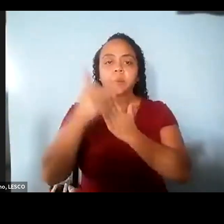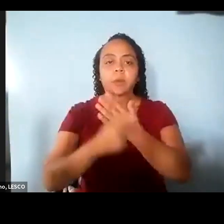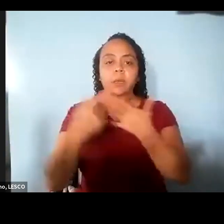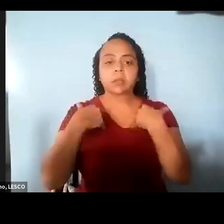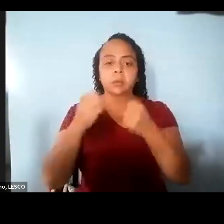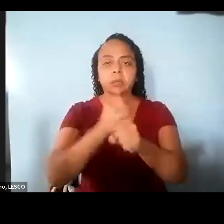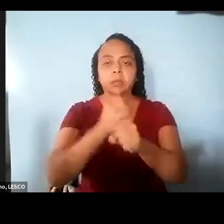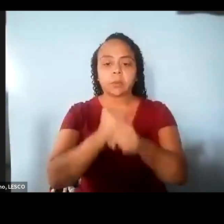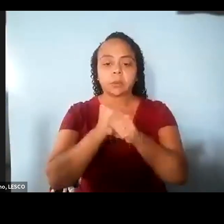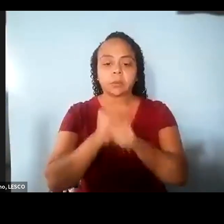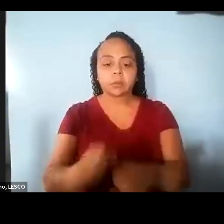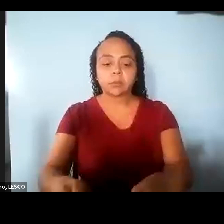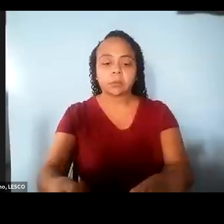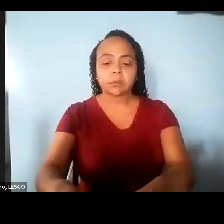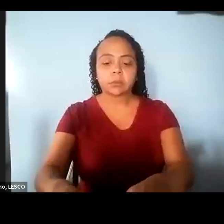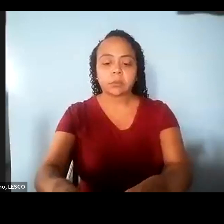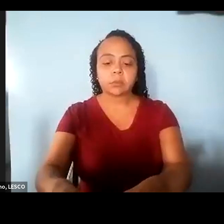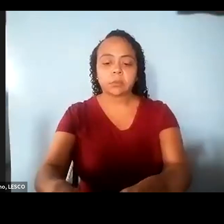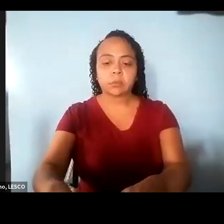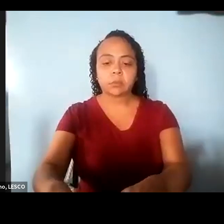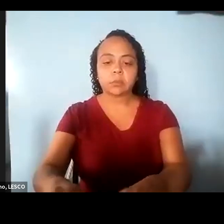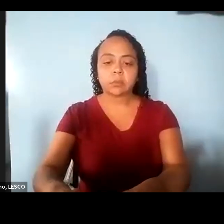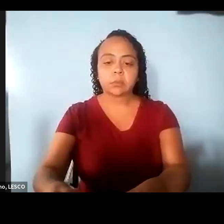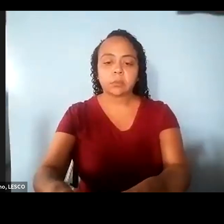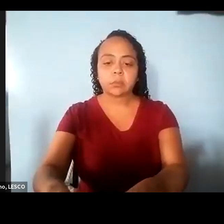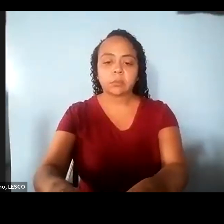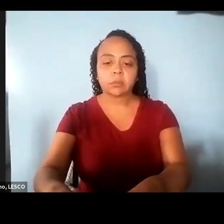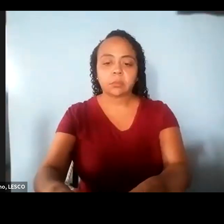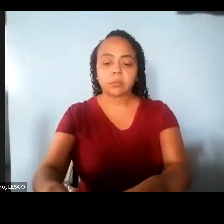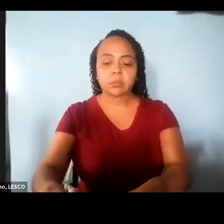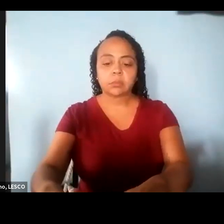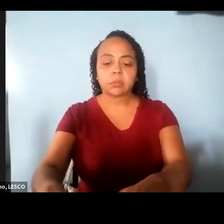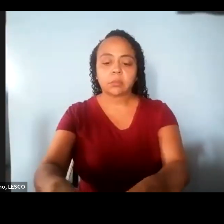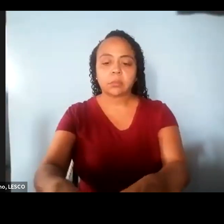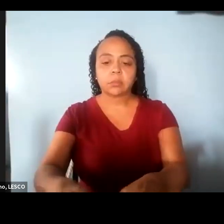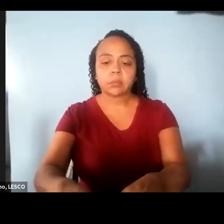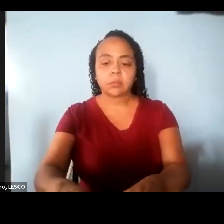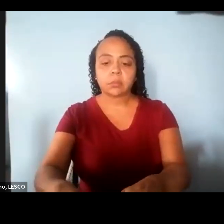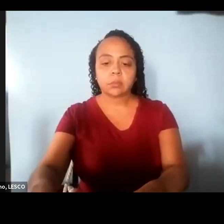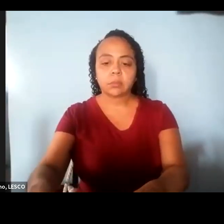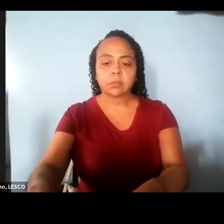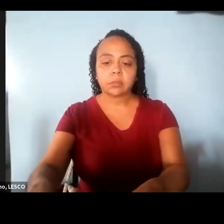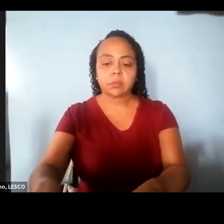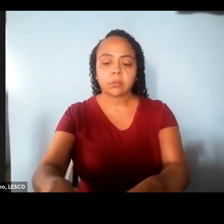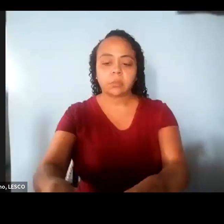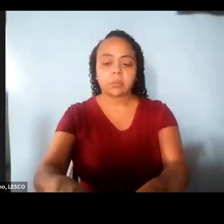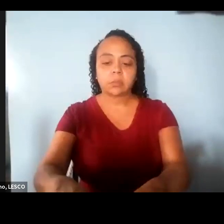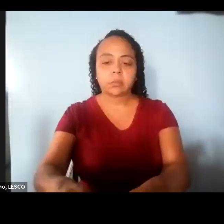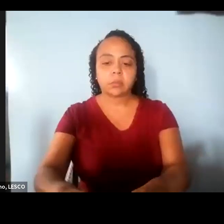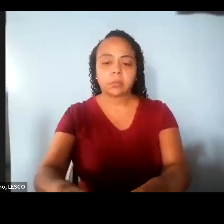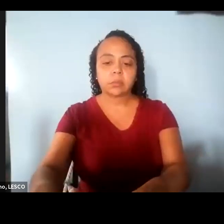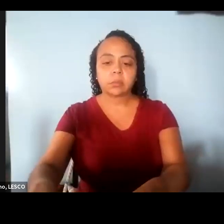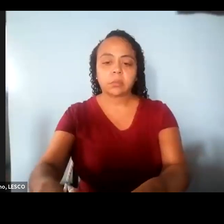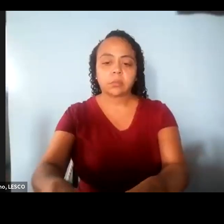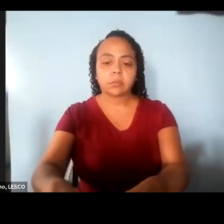empresas sino que tiene que ver con el compromiso global que se asume en el marco de la gestión integral de riesgo en un